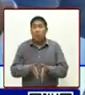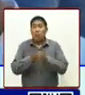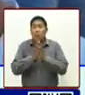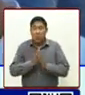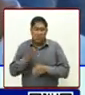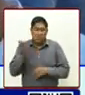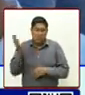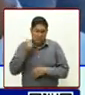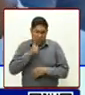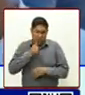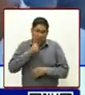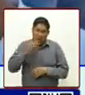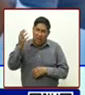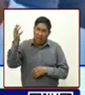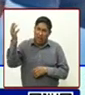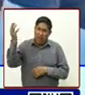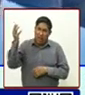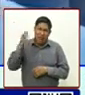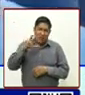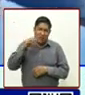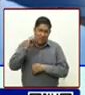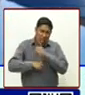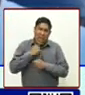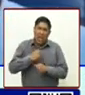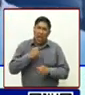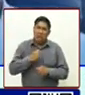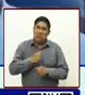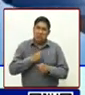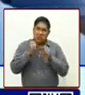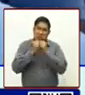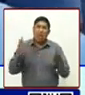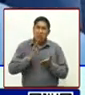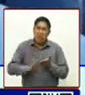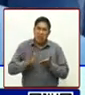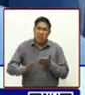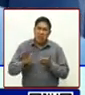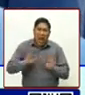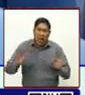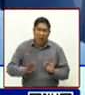pido que esta mujer, que 30 años sin derecho indulto yo.